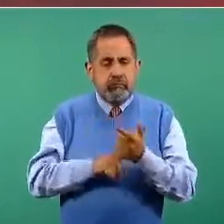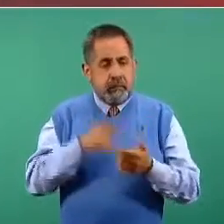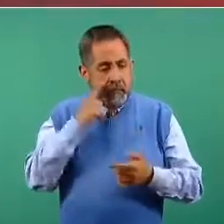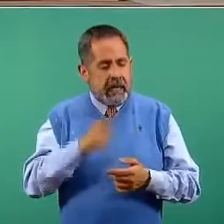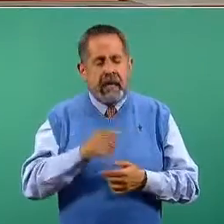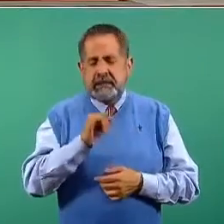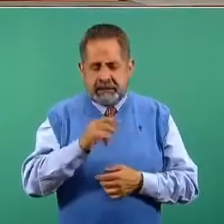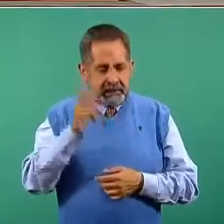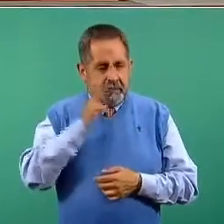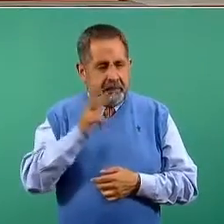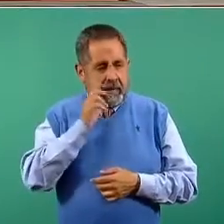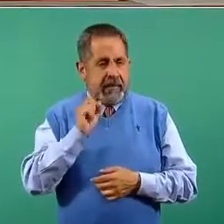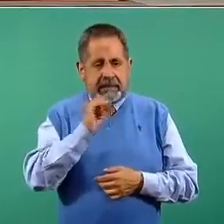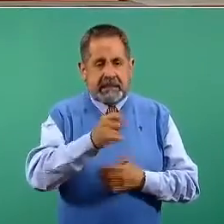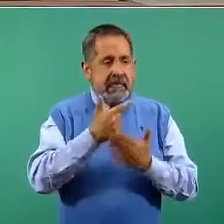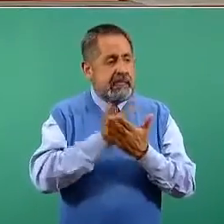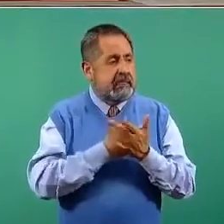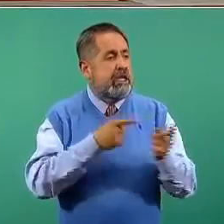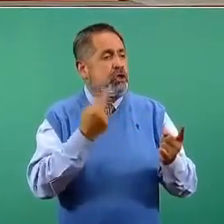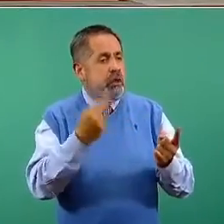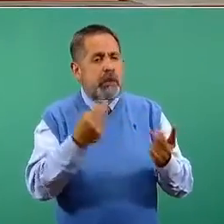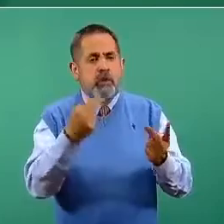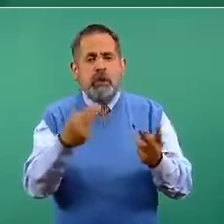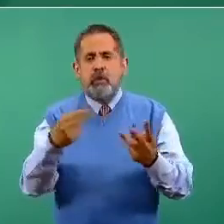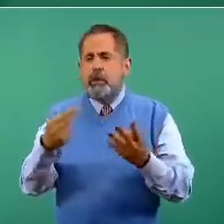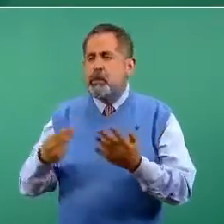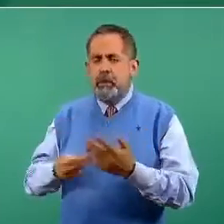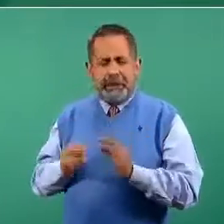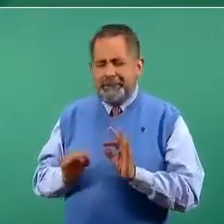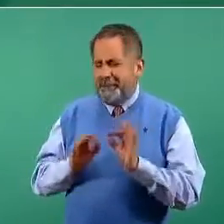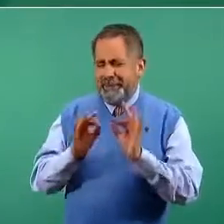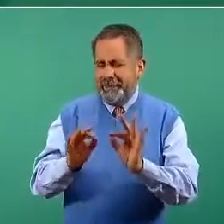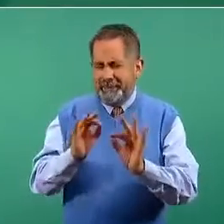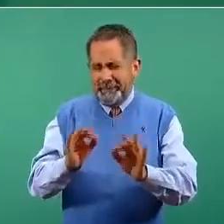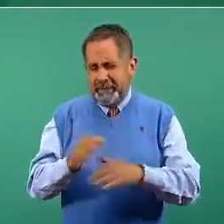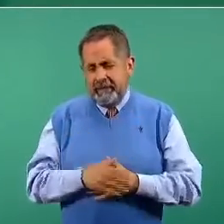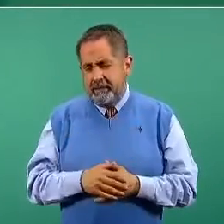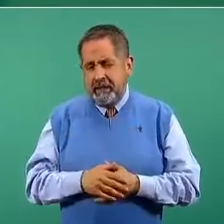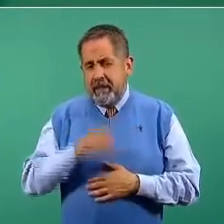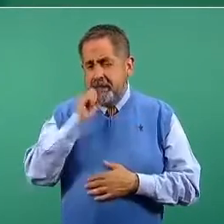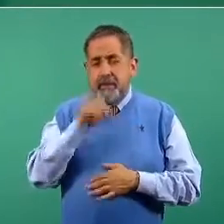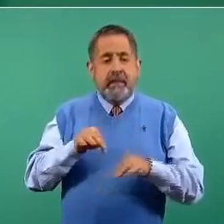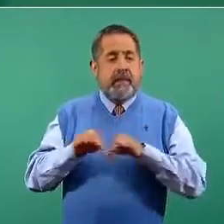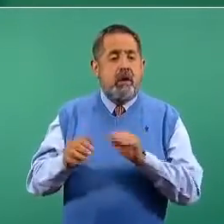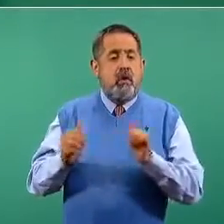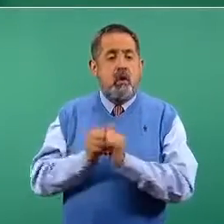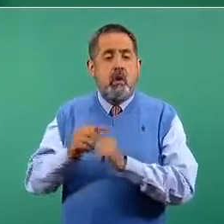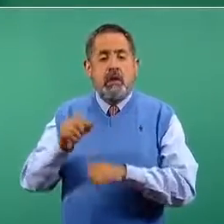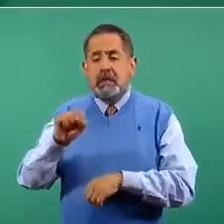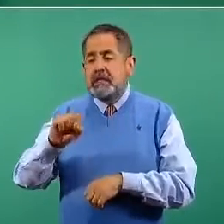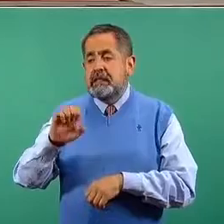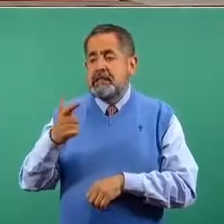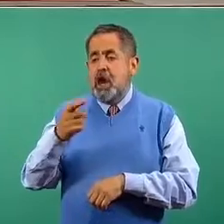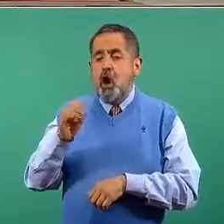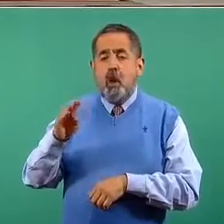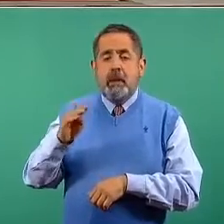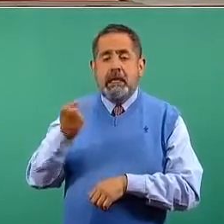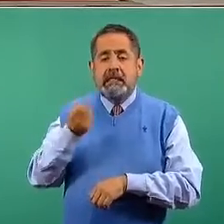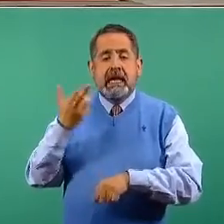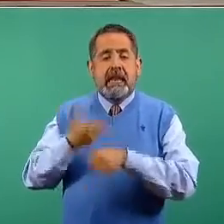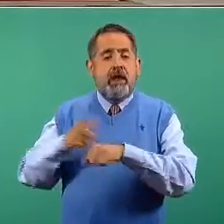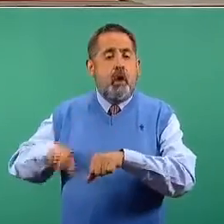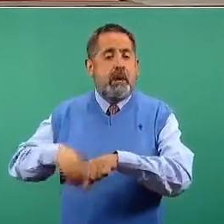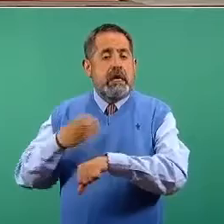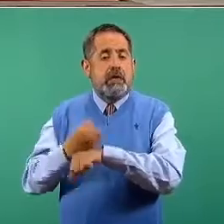y verificar padrones. También el trabajo que tenemos en colaboración con la Secretaría de Gobernación, específicamente con